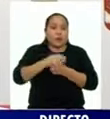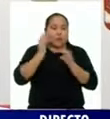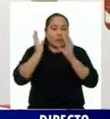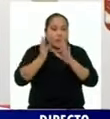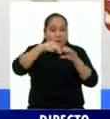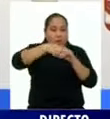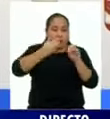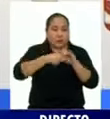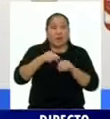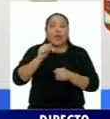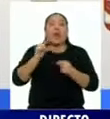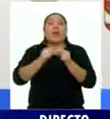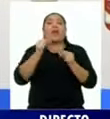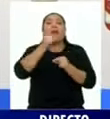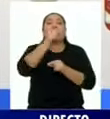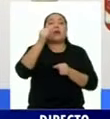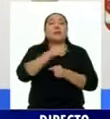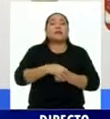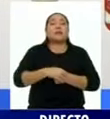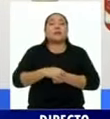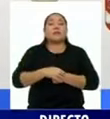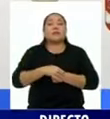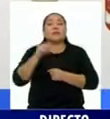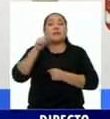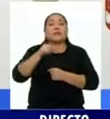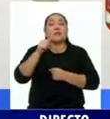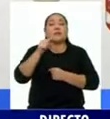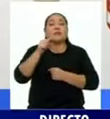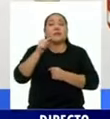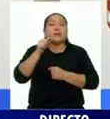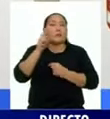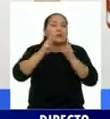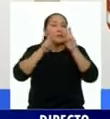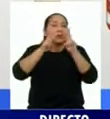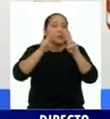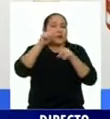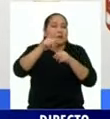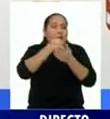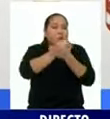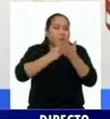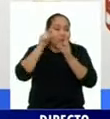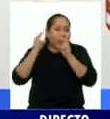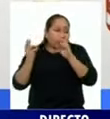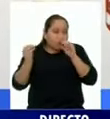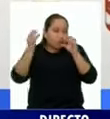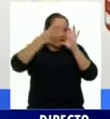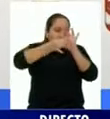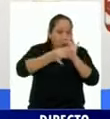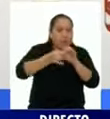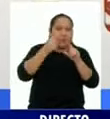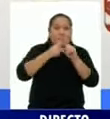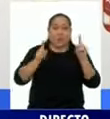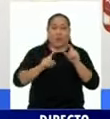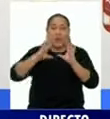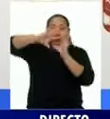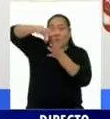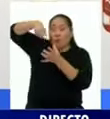de cerca al comportamiento del petróleo. Entonces, algo de eso hay. Lo que pasa es que el mundo se